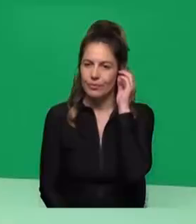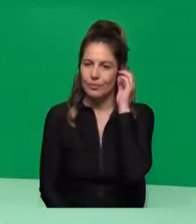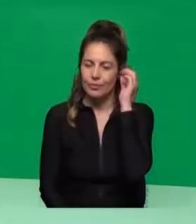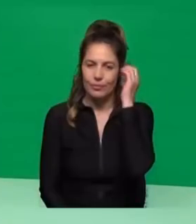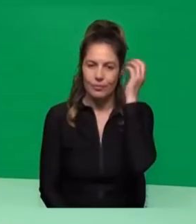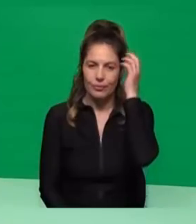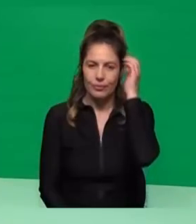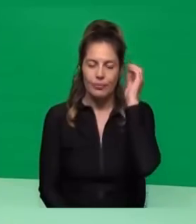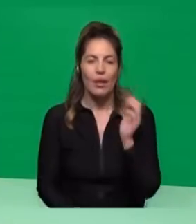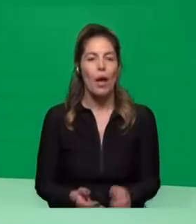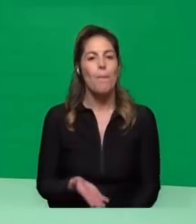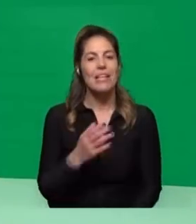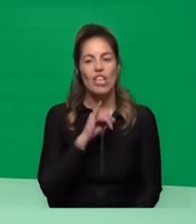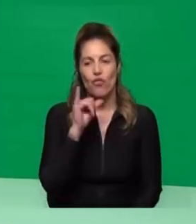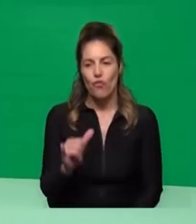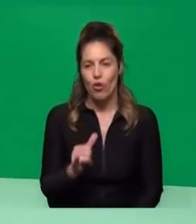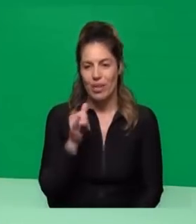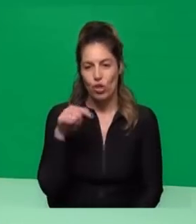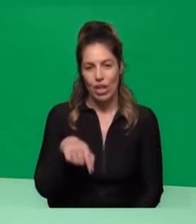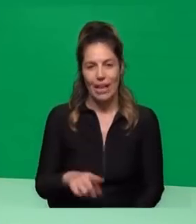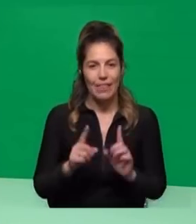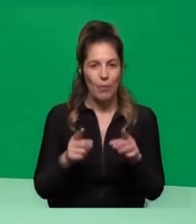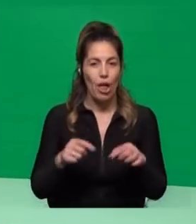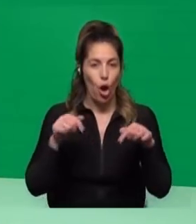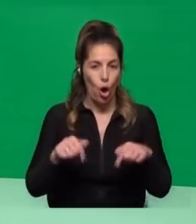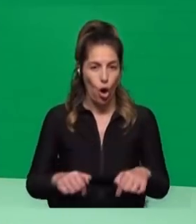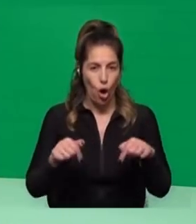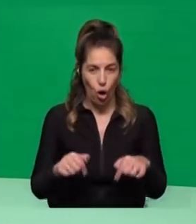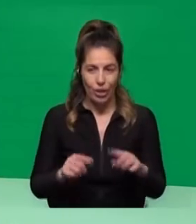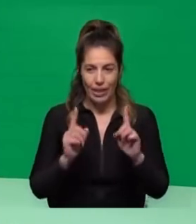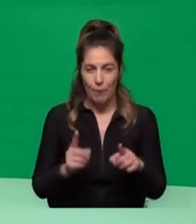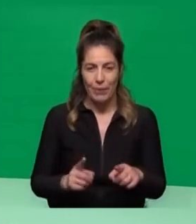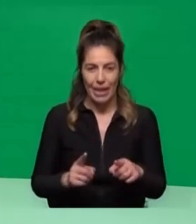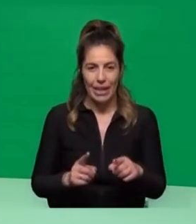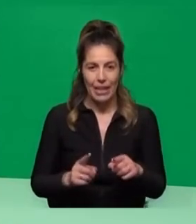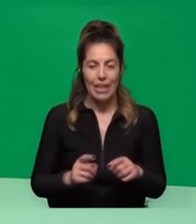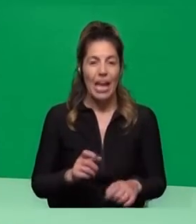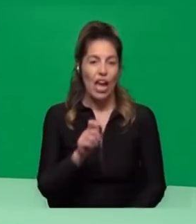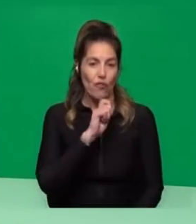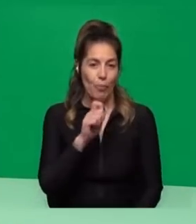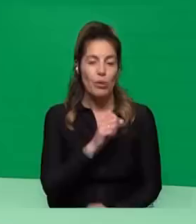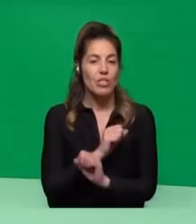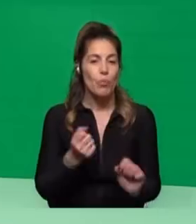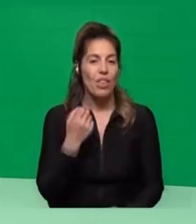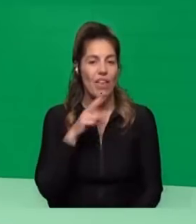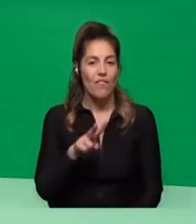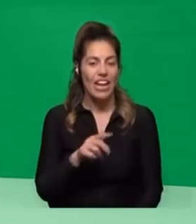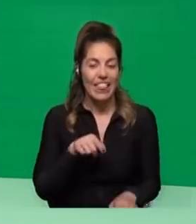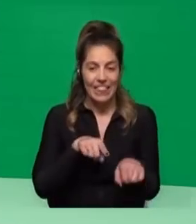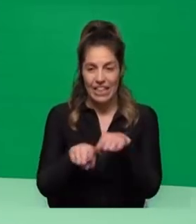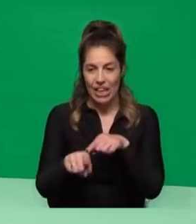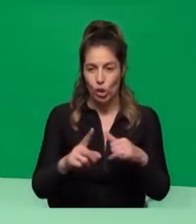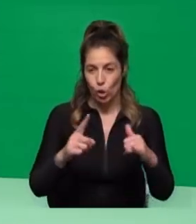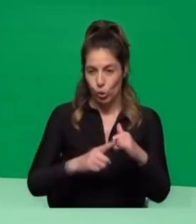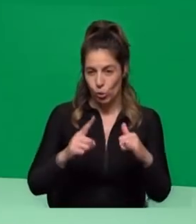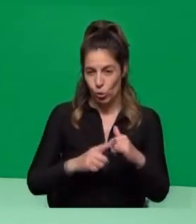y más novedades también en este segmento porque desde hoy nuestras ediciones informativas se pueden ver en vivo por YouTube Así que hay